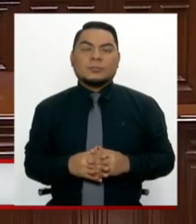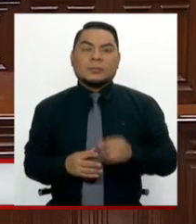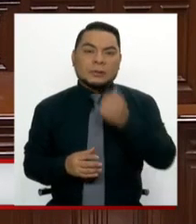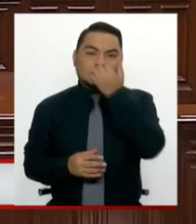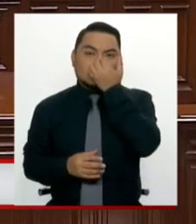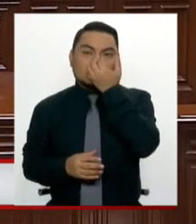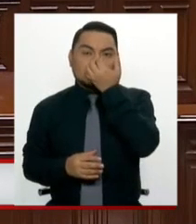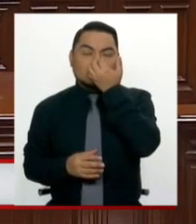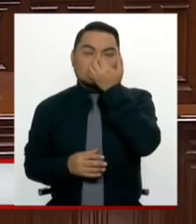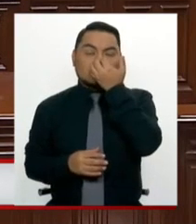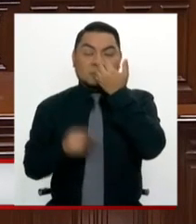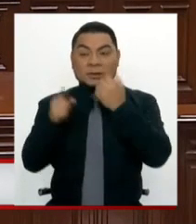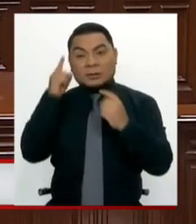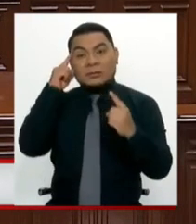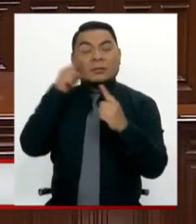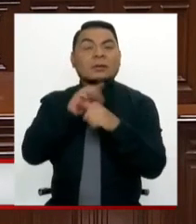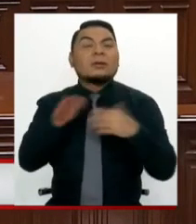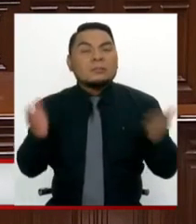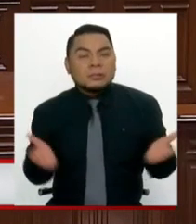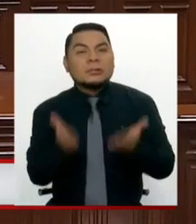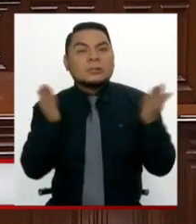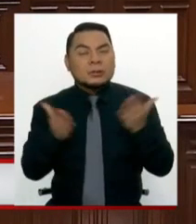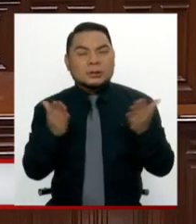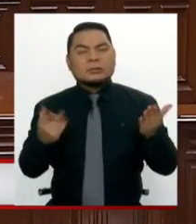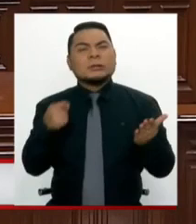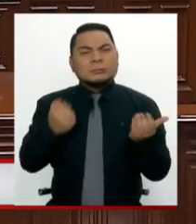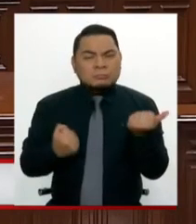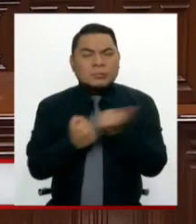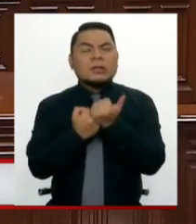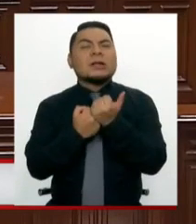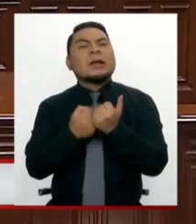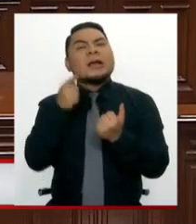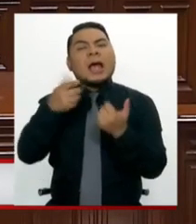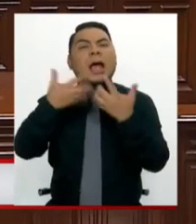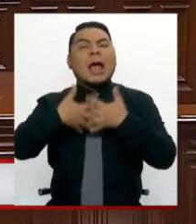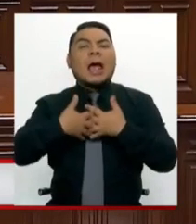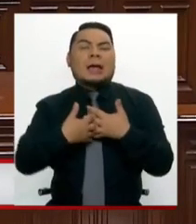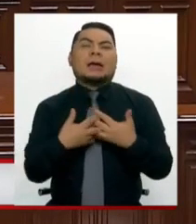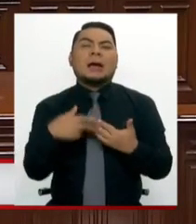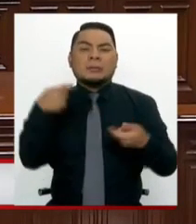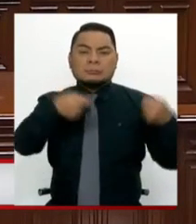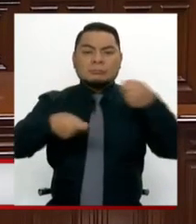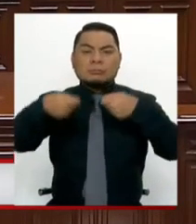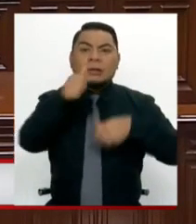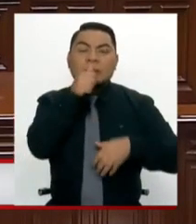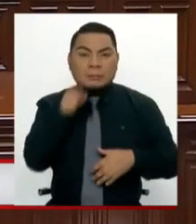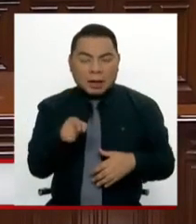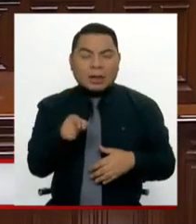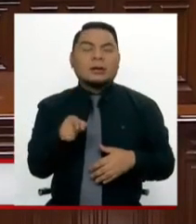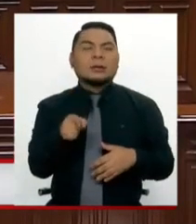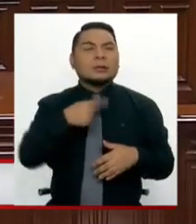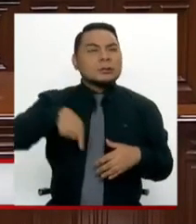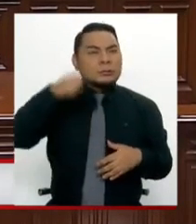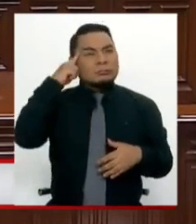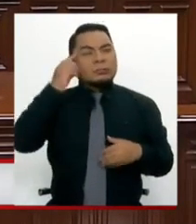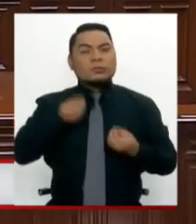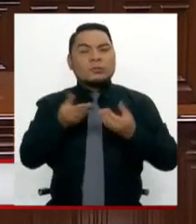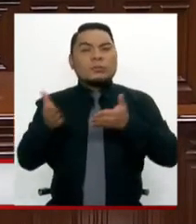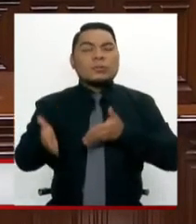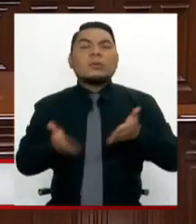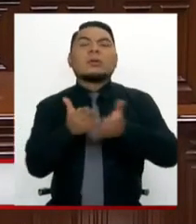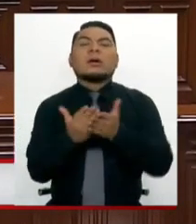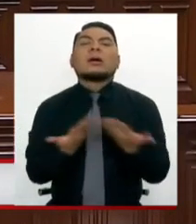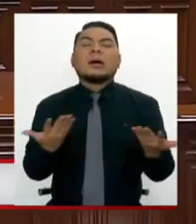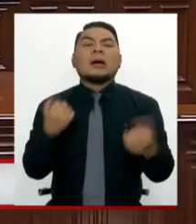Con la finalidad de dar un impulso significativo a la inversión privada, Hemos fortalecido los mecanismos de obras